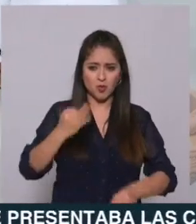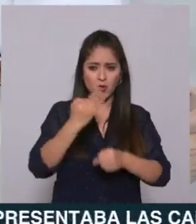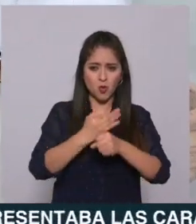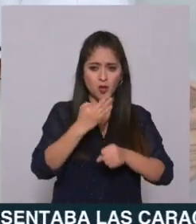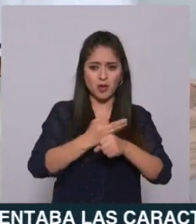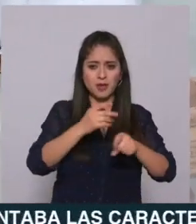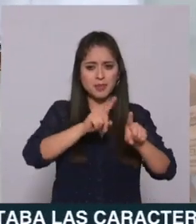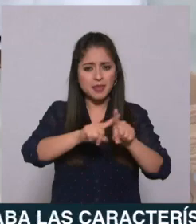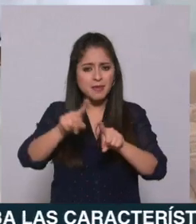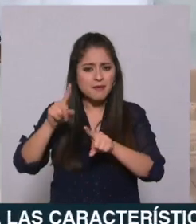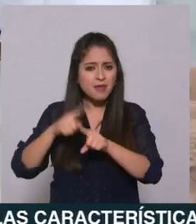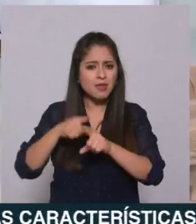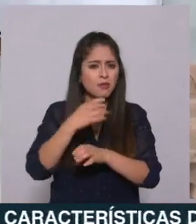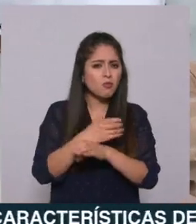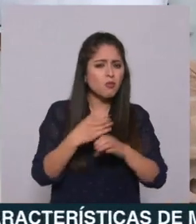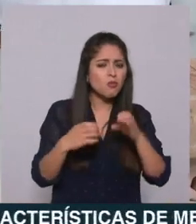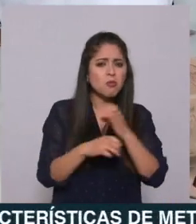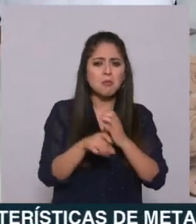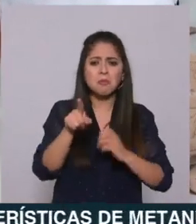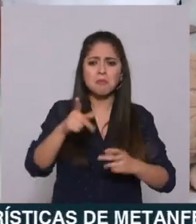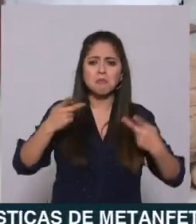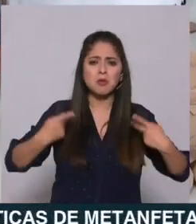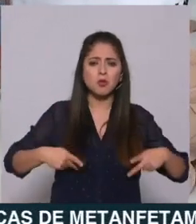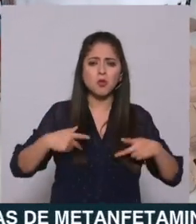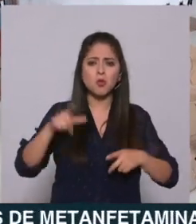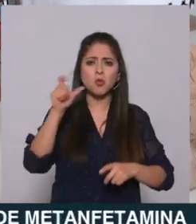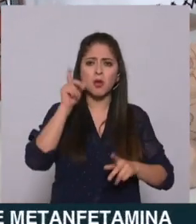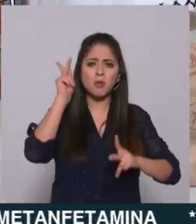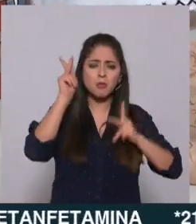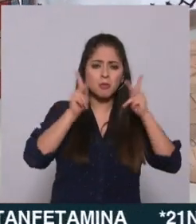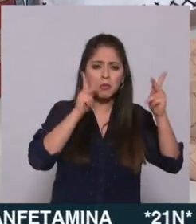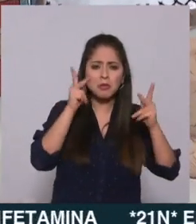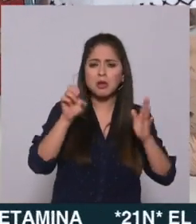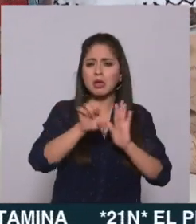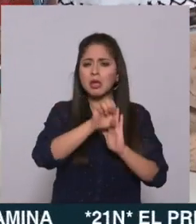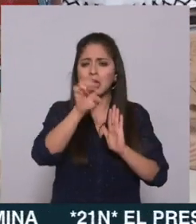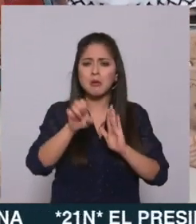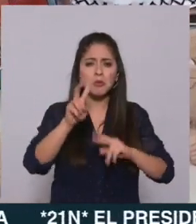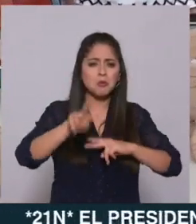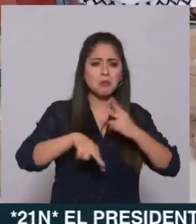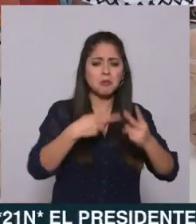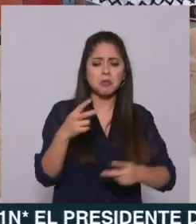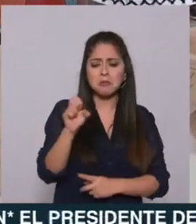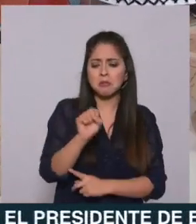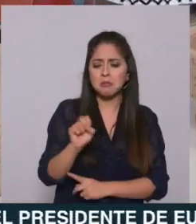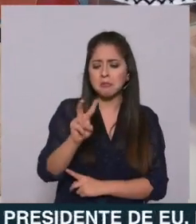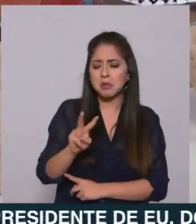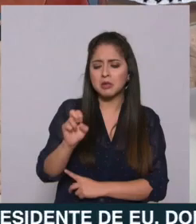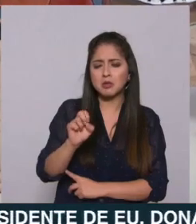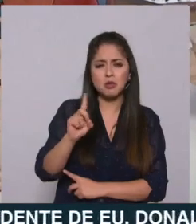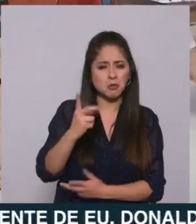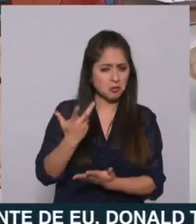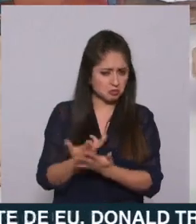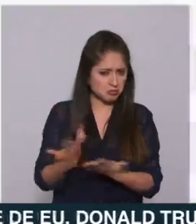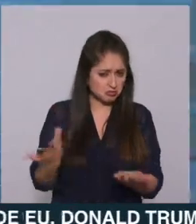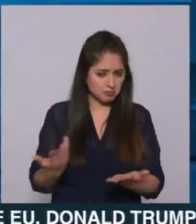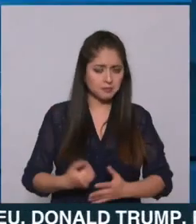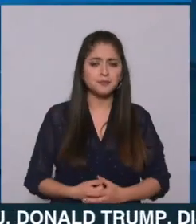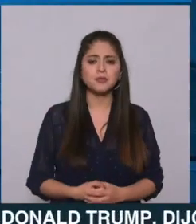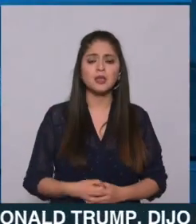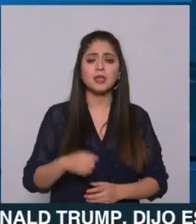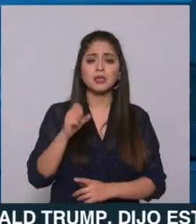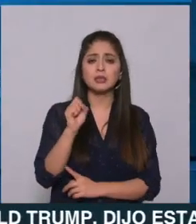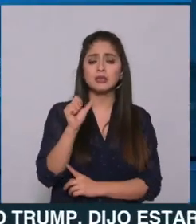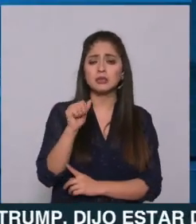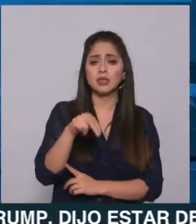artesanías, que es todo aquello que la gente puede encontrar en un fin de semana que va con la familia. Pues los invitamos a que nos visiten realmente San Luis de la Paz y Mineral